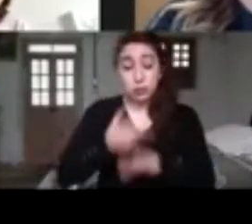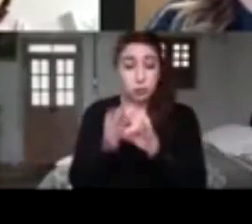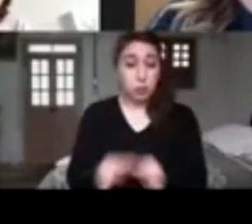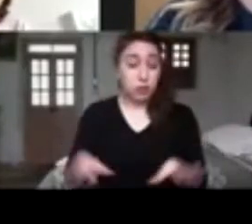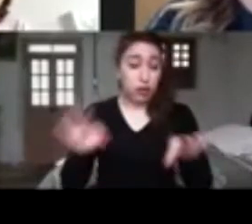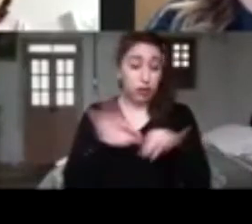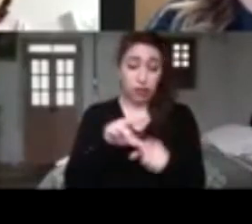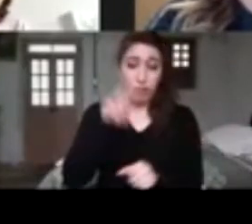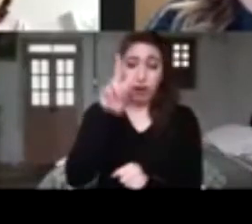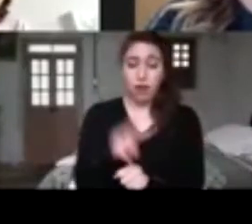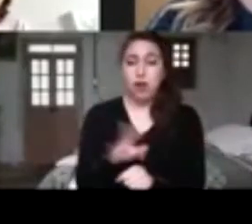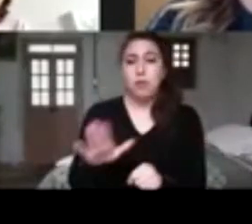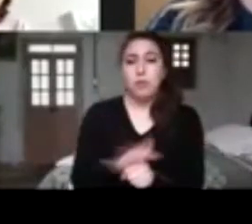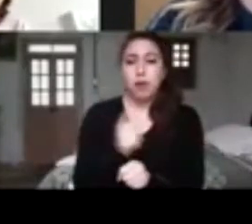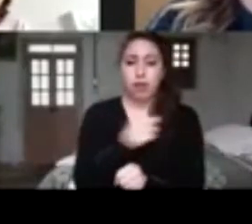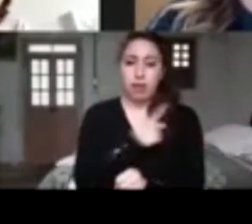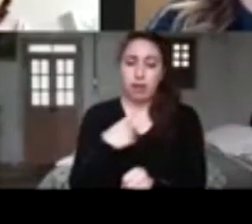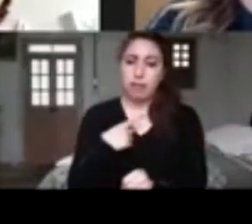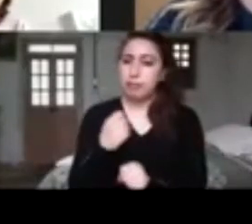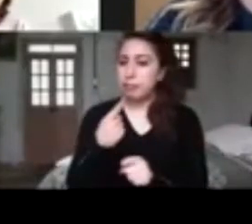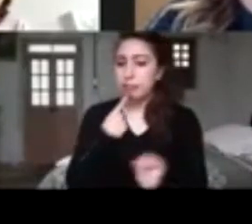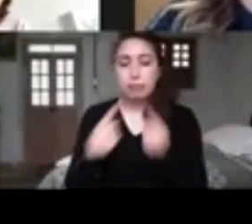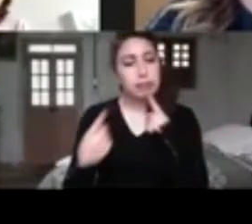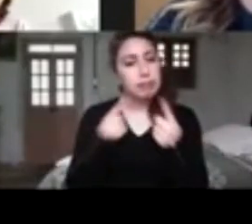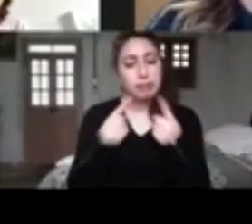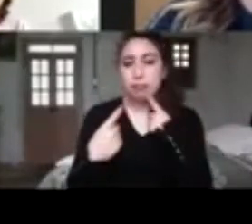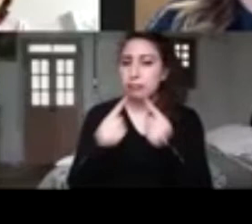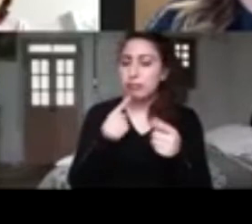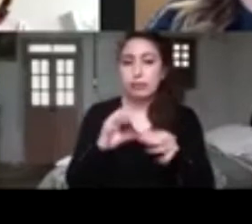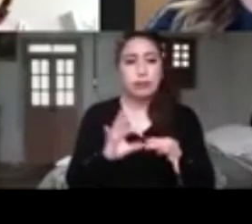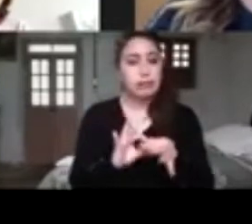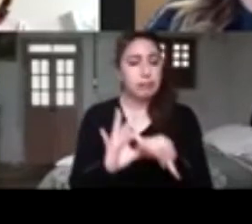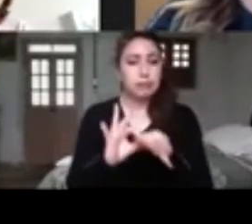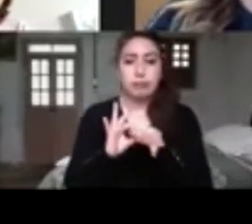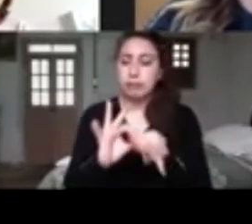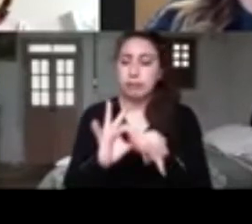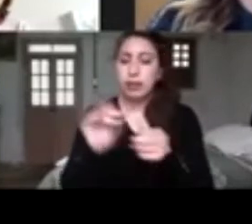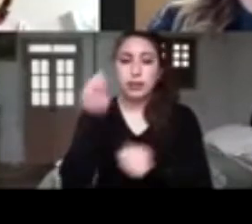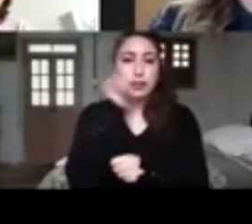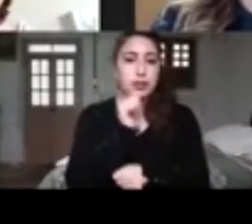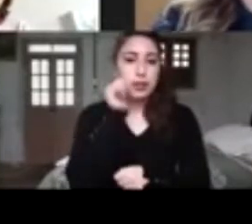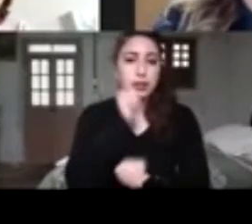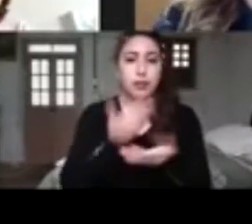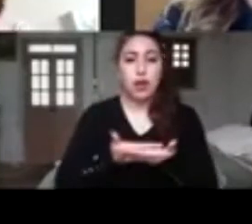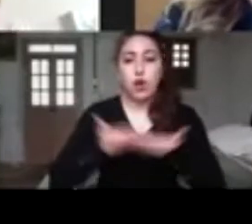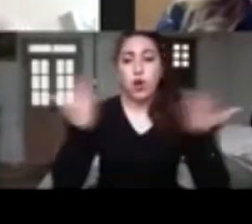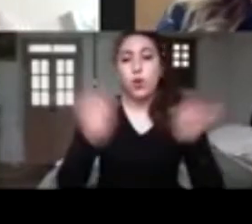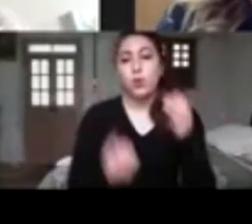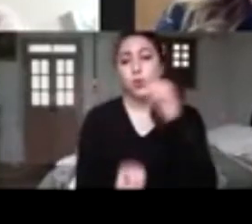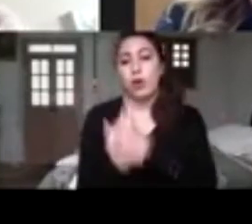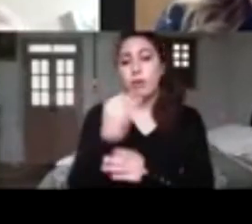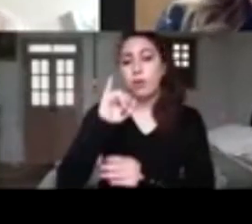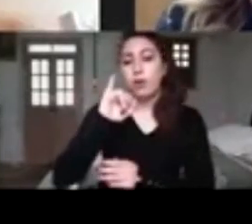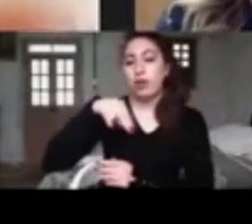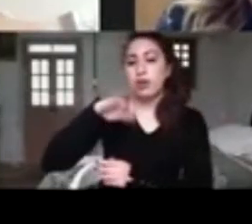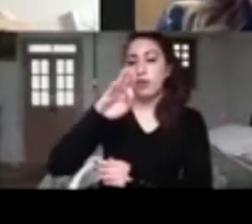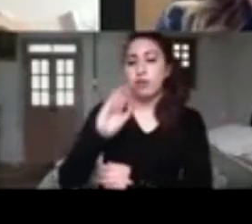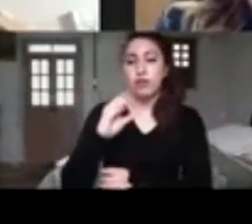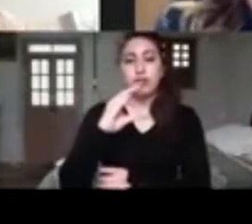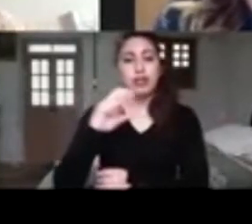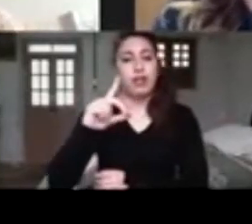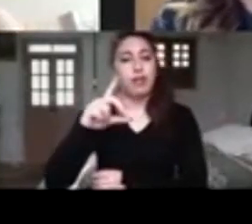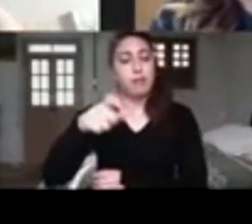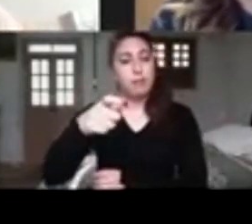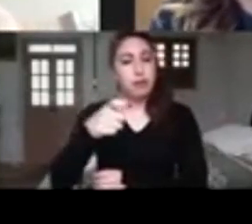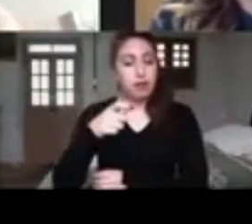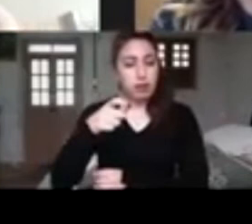esta vinculación permanente que hemos sostenido desde la nueva integración del INFO Ciudad de México. Reconocer mucho el